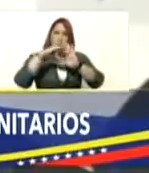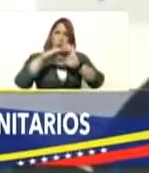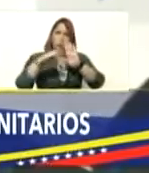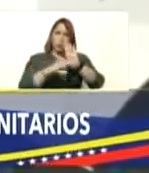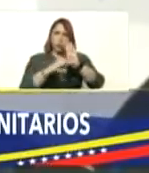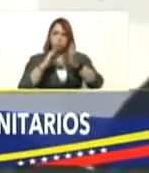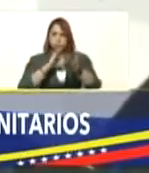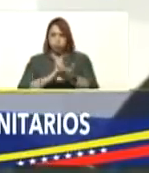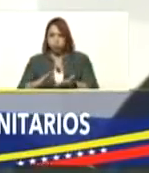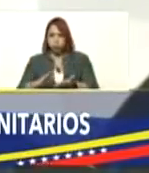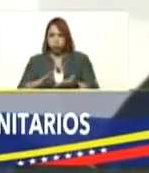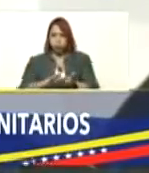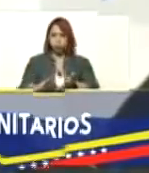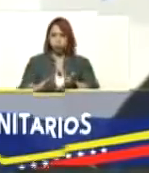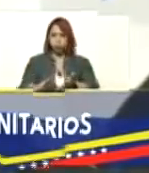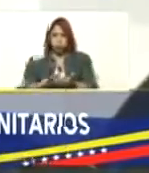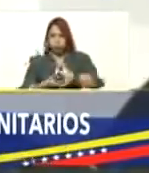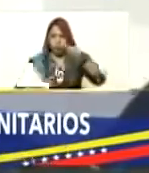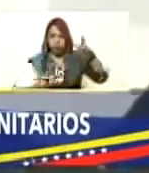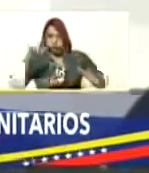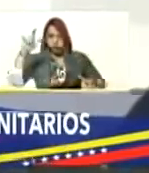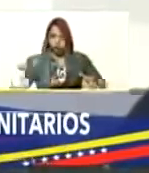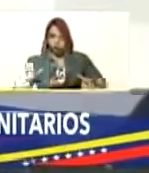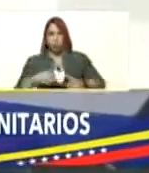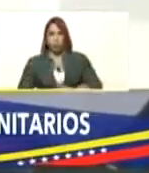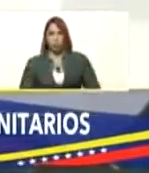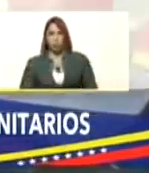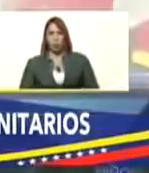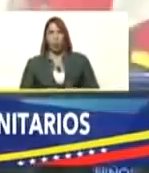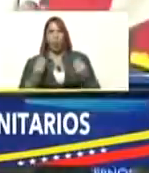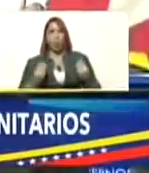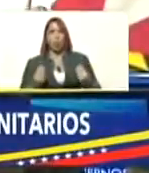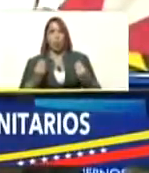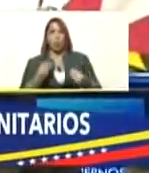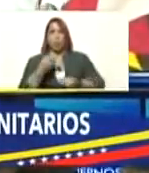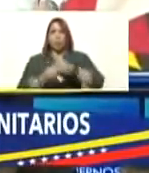las soluciones de la gente, como hizo Terán.